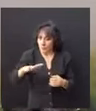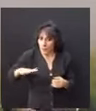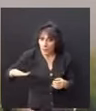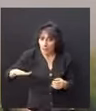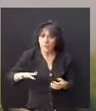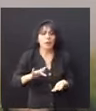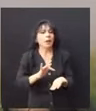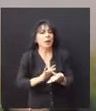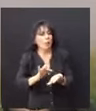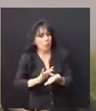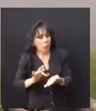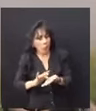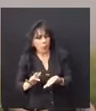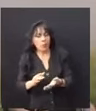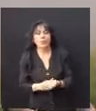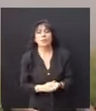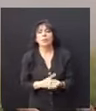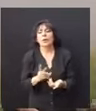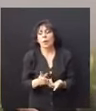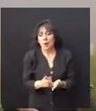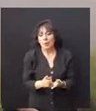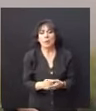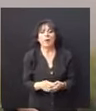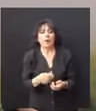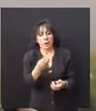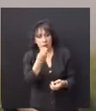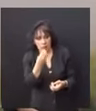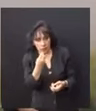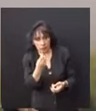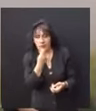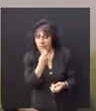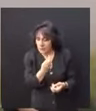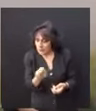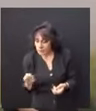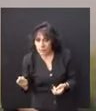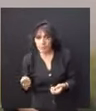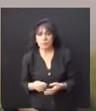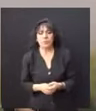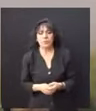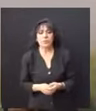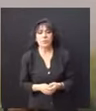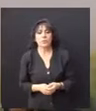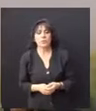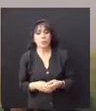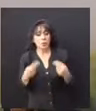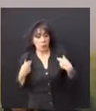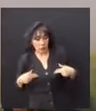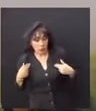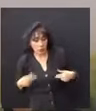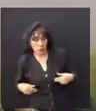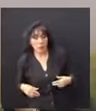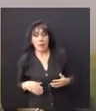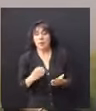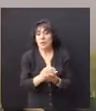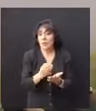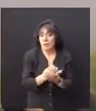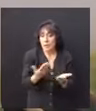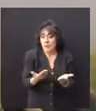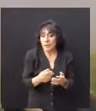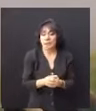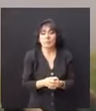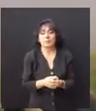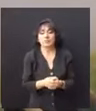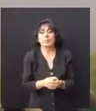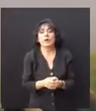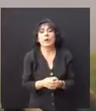apoyo para la despensa de los niños y de las niñas, y la reciben en preescolar, primaria y